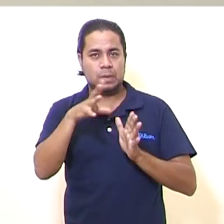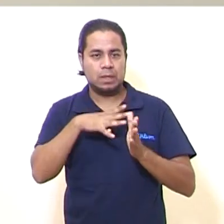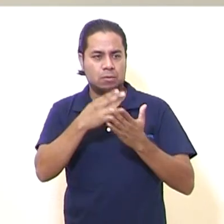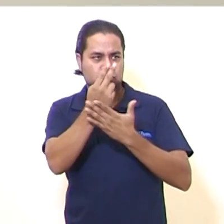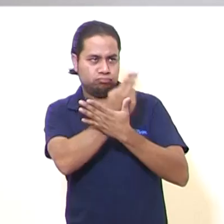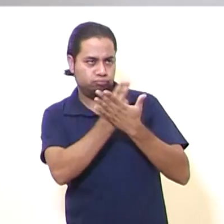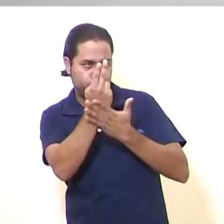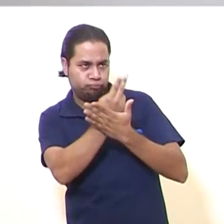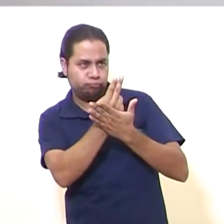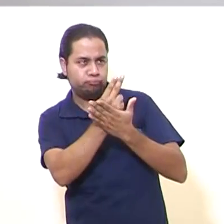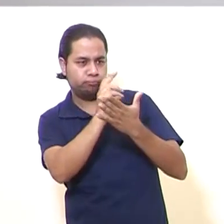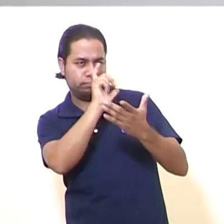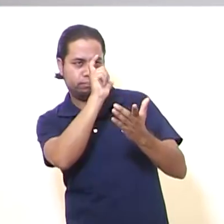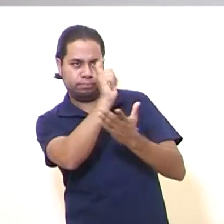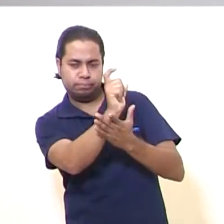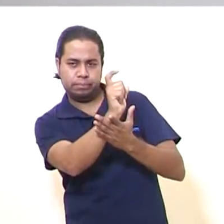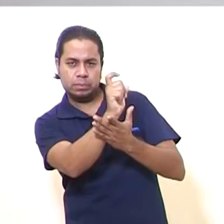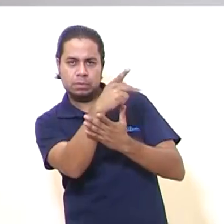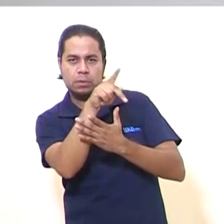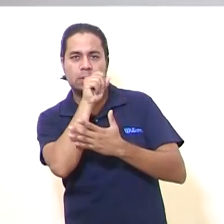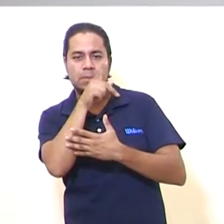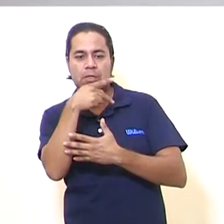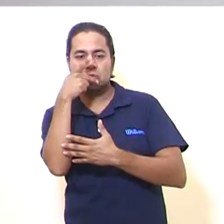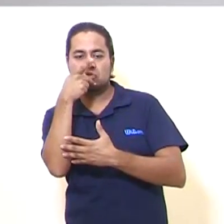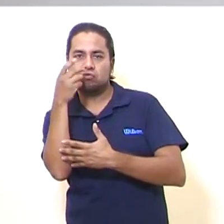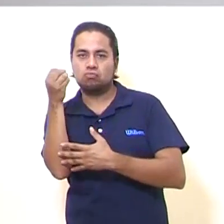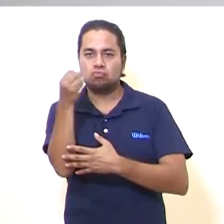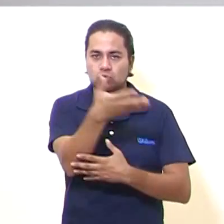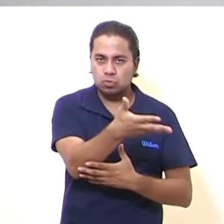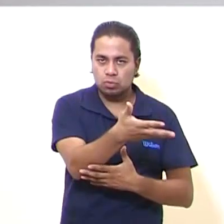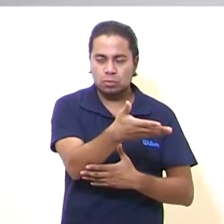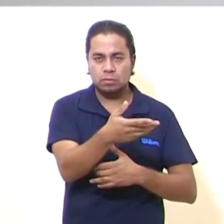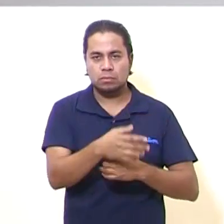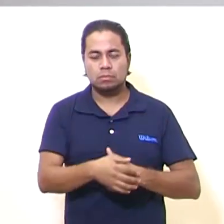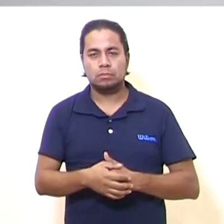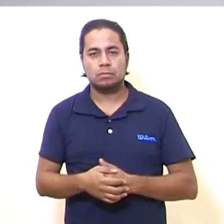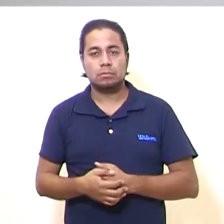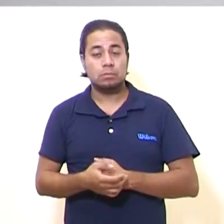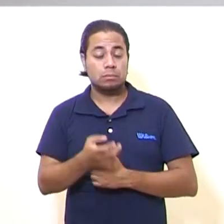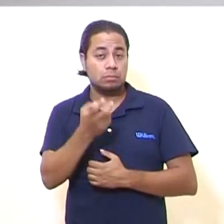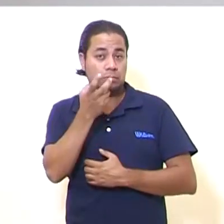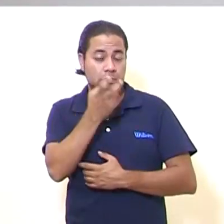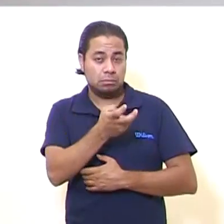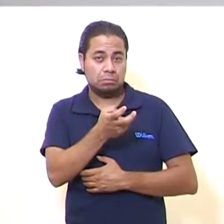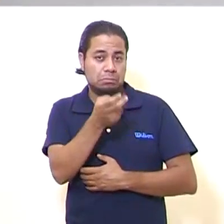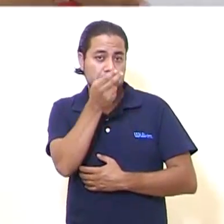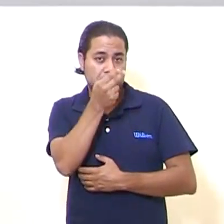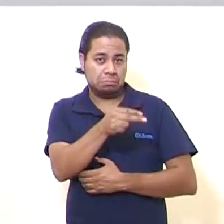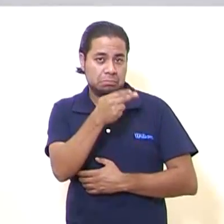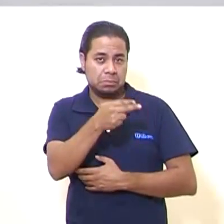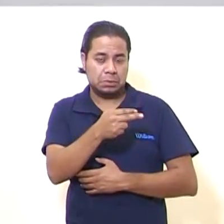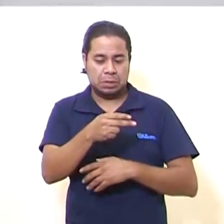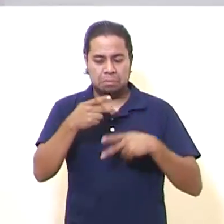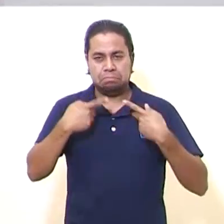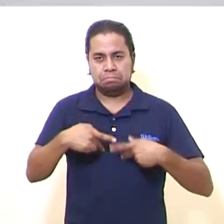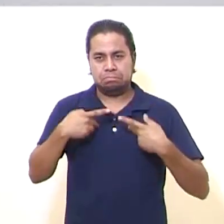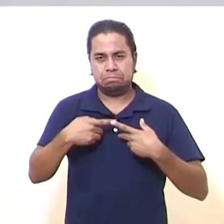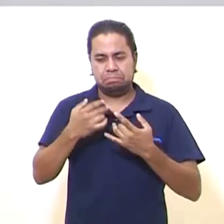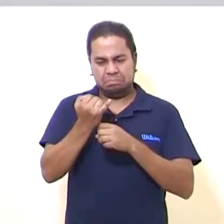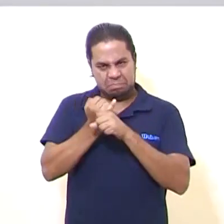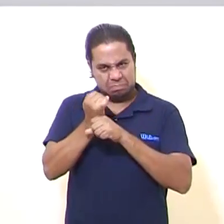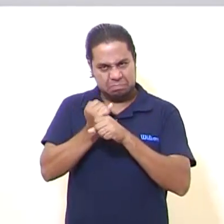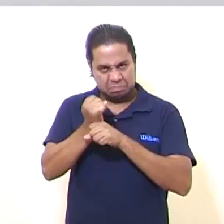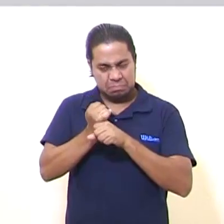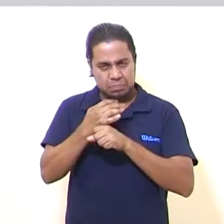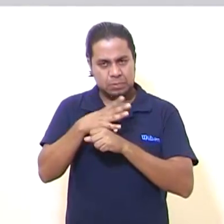imagen, hicieron el símbolo, pero también ya le dieron un sonido. A esto le llamaron los historiadores, cuando se